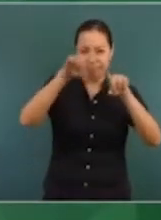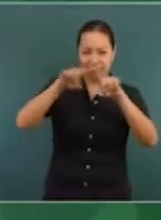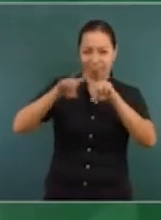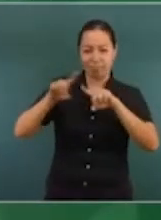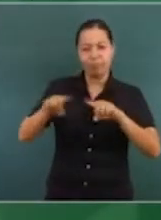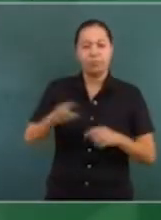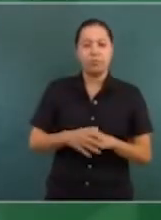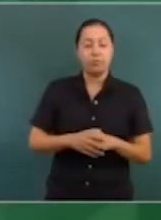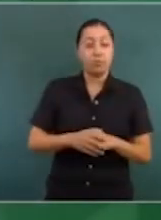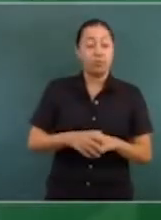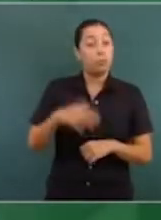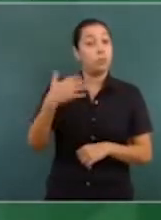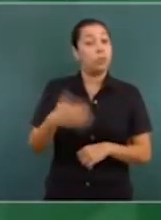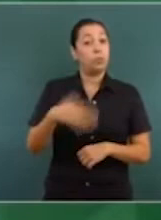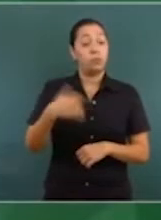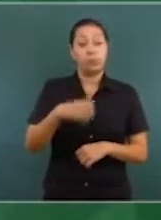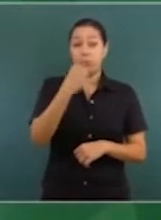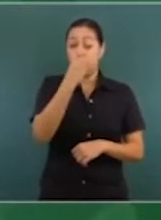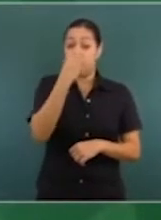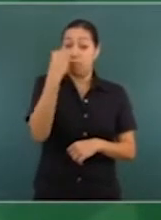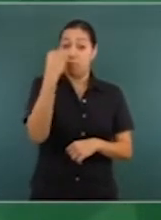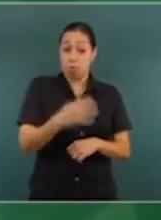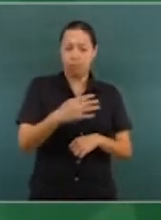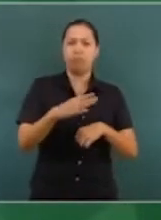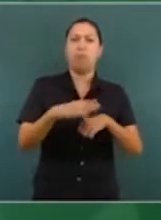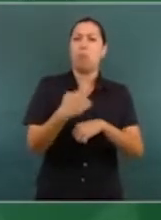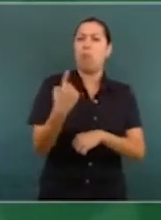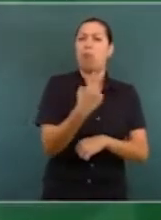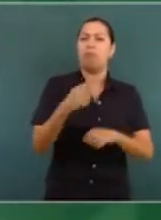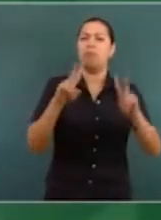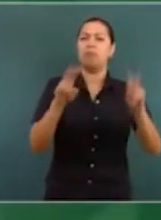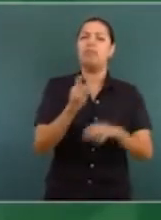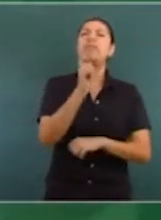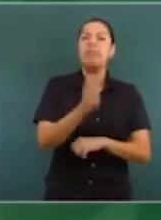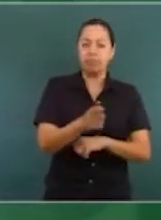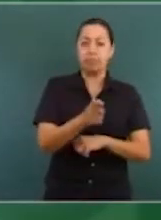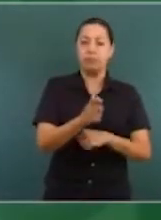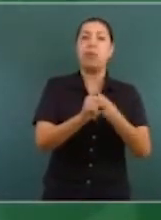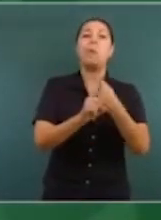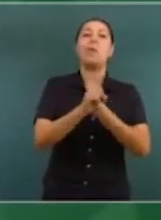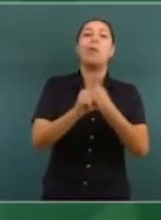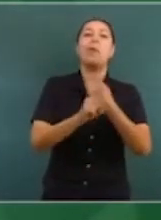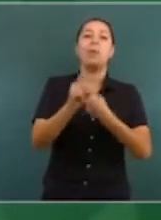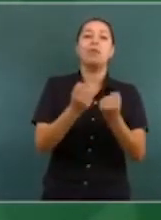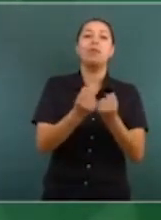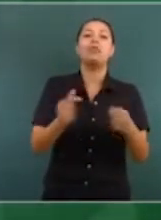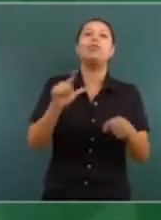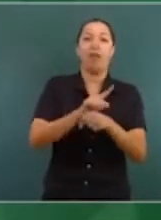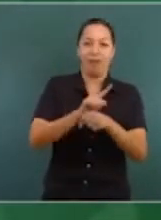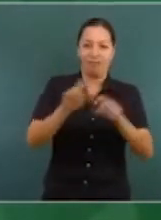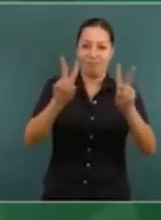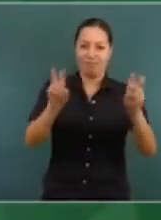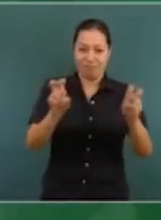son espléndidos porque trata el problema social.